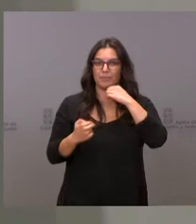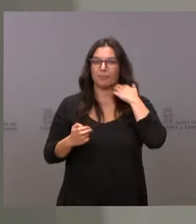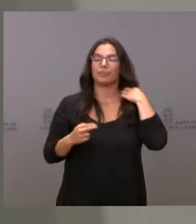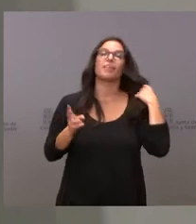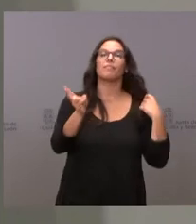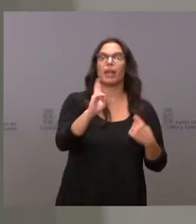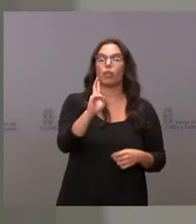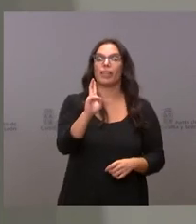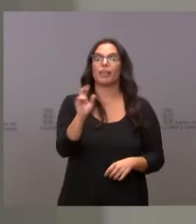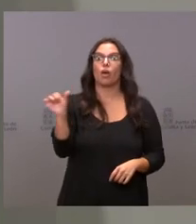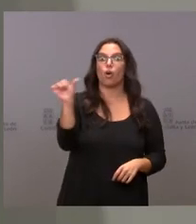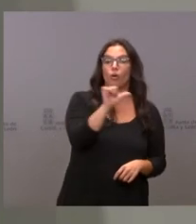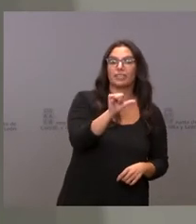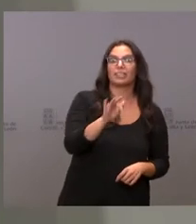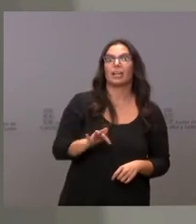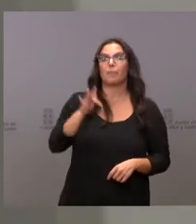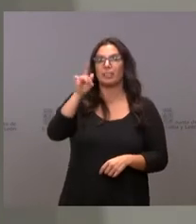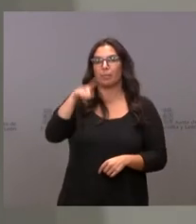Valladolid Oeste y de León.